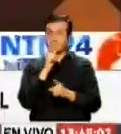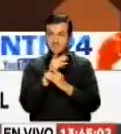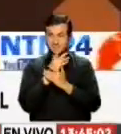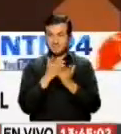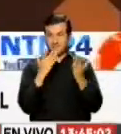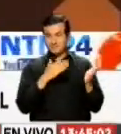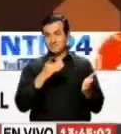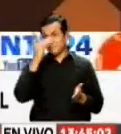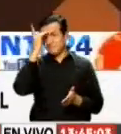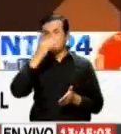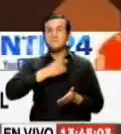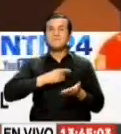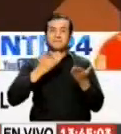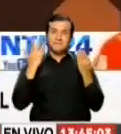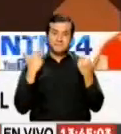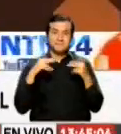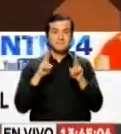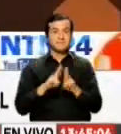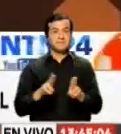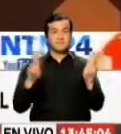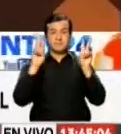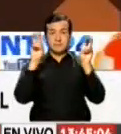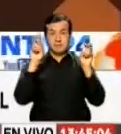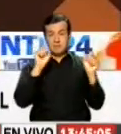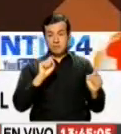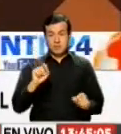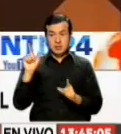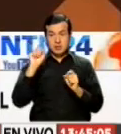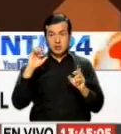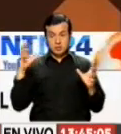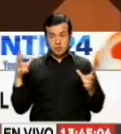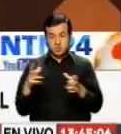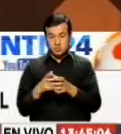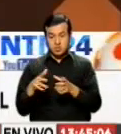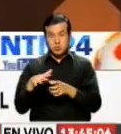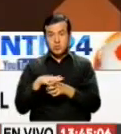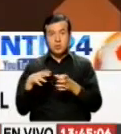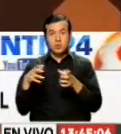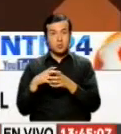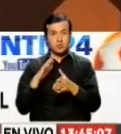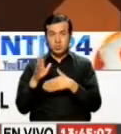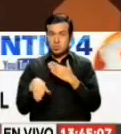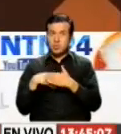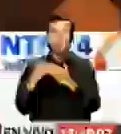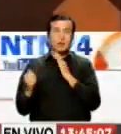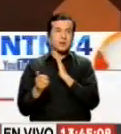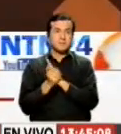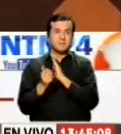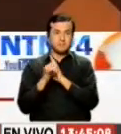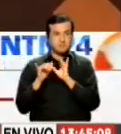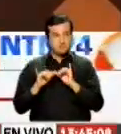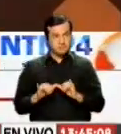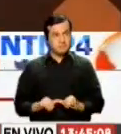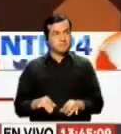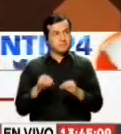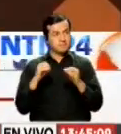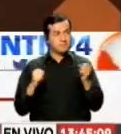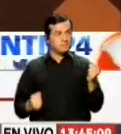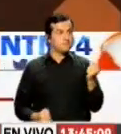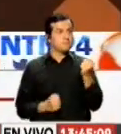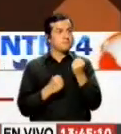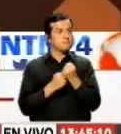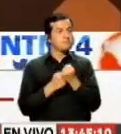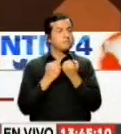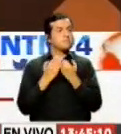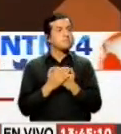Hemos decidido establecer la red de las Naciones Unidas sobre migración y esto movilizará toda nuestra capacidad para apoyar